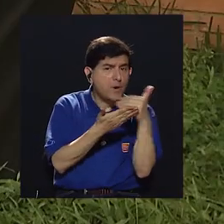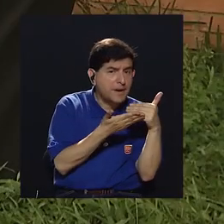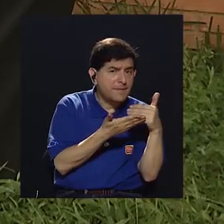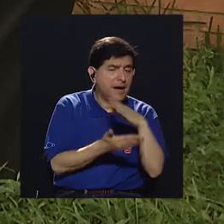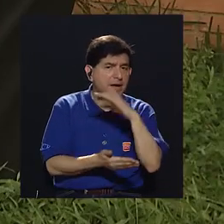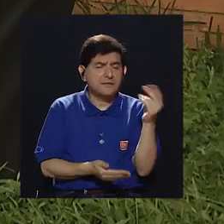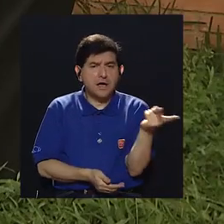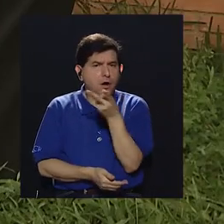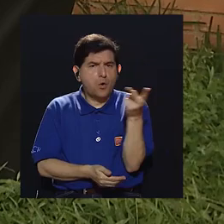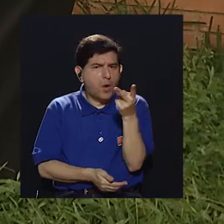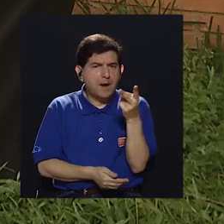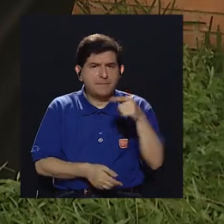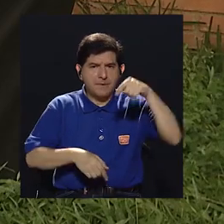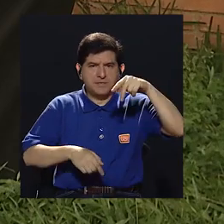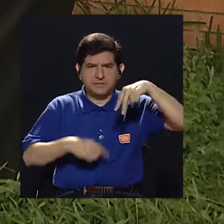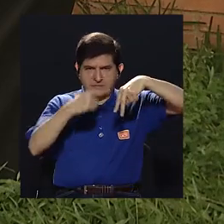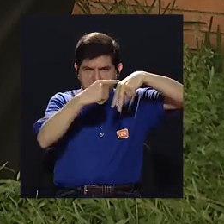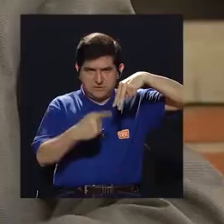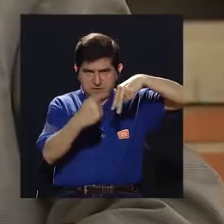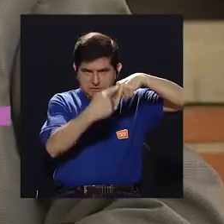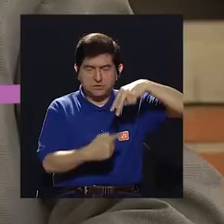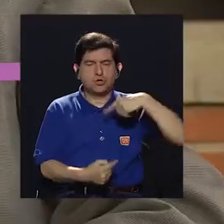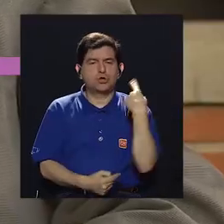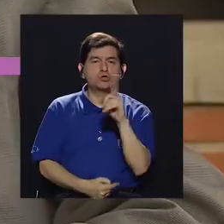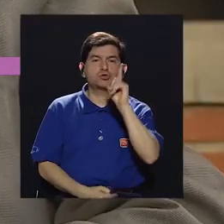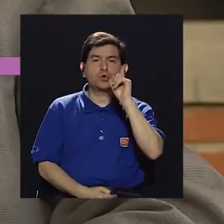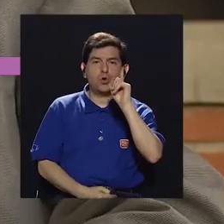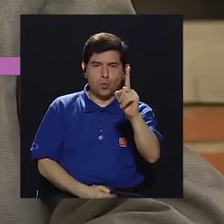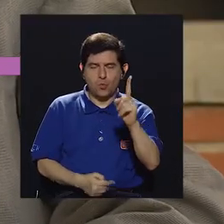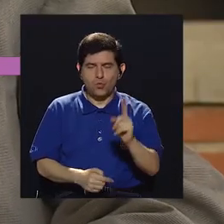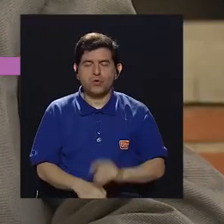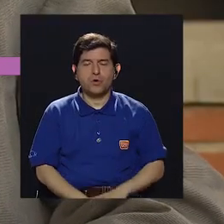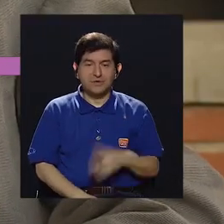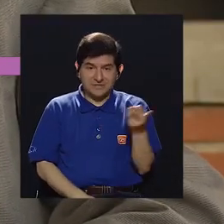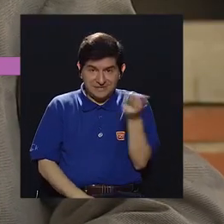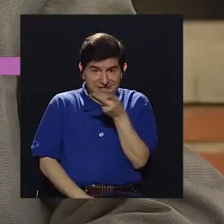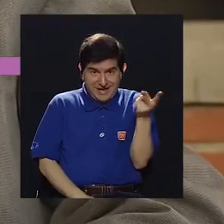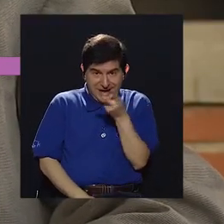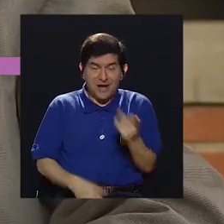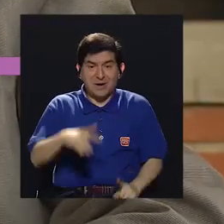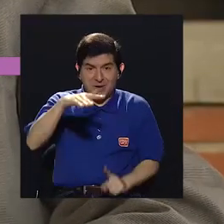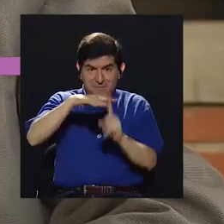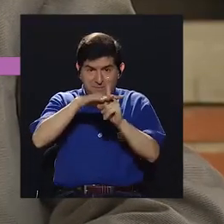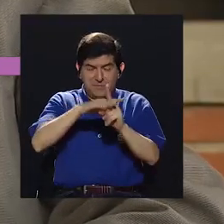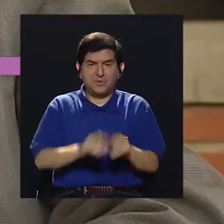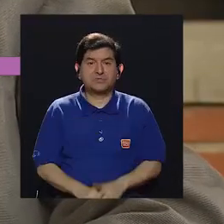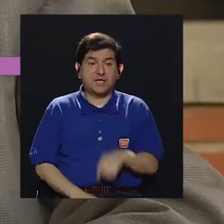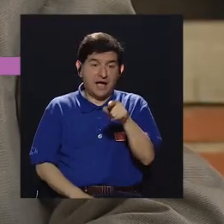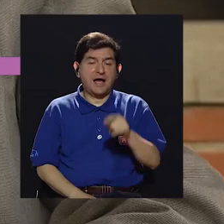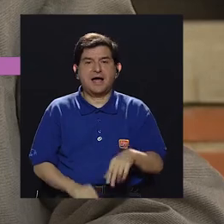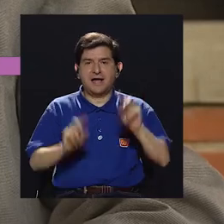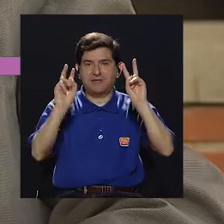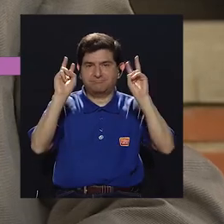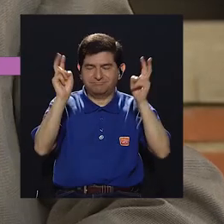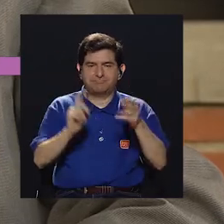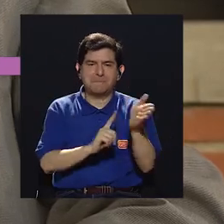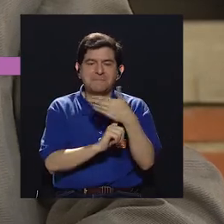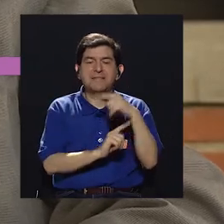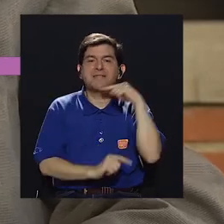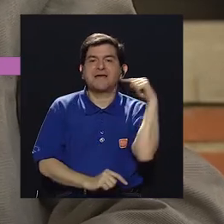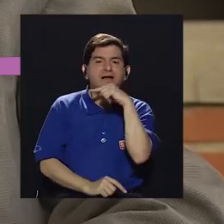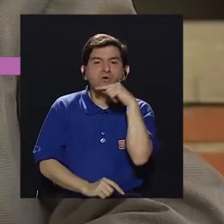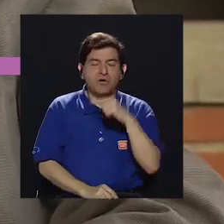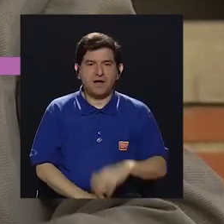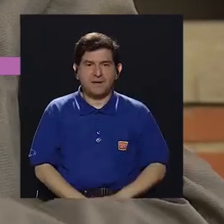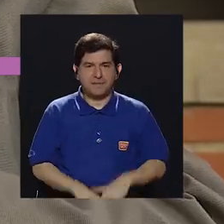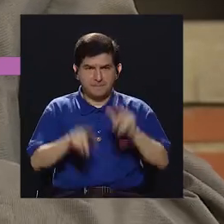lado o puede presentarse en los dos lados. No, suele ser solamente de un lado. Cuando es de los dos lados, entra estas banderas rojas que hemos dicho.